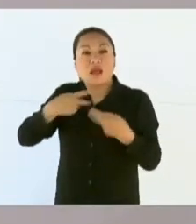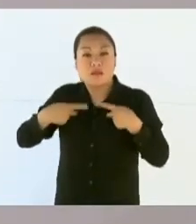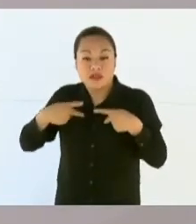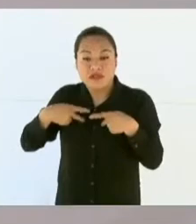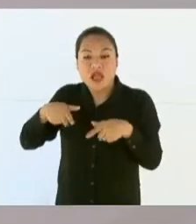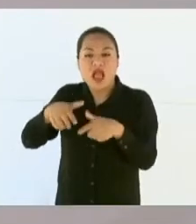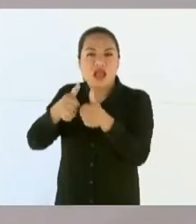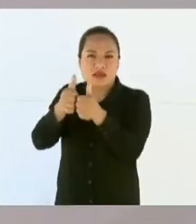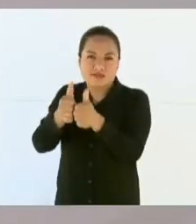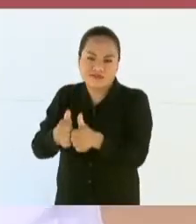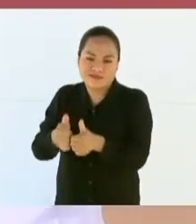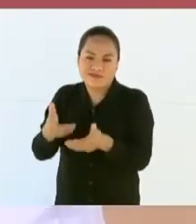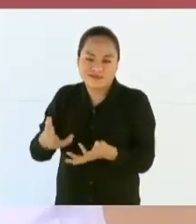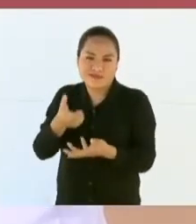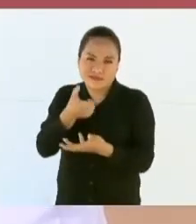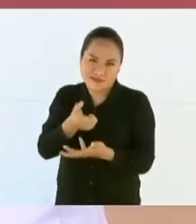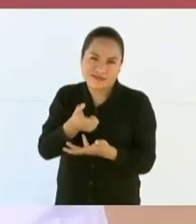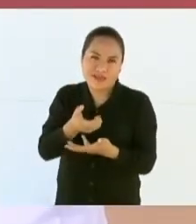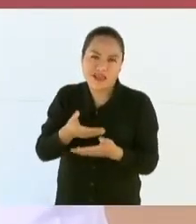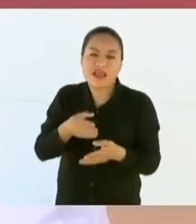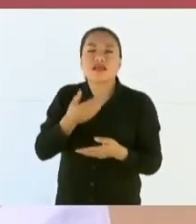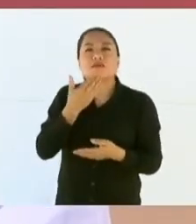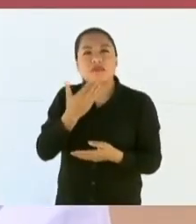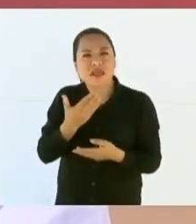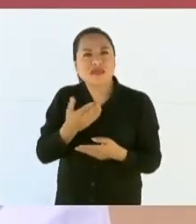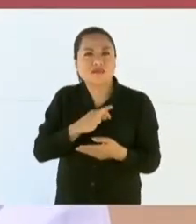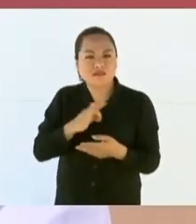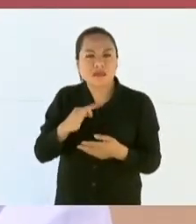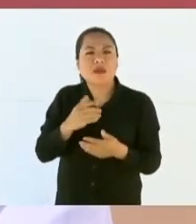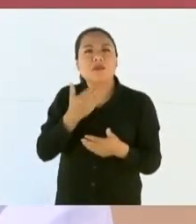Tiene esta obra un efecto multiplicador.